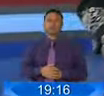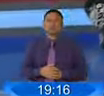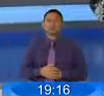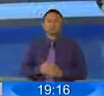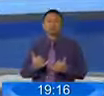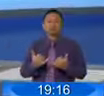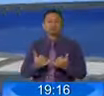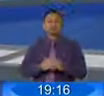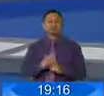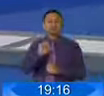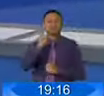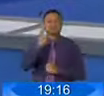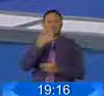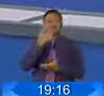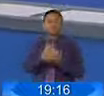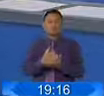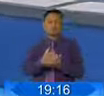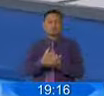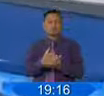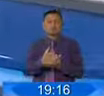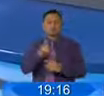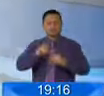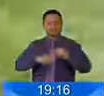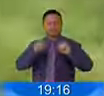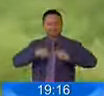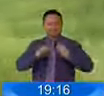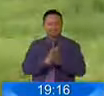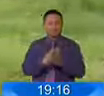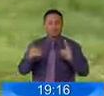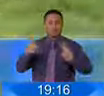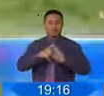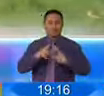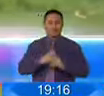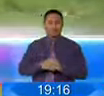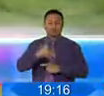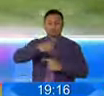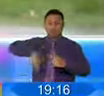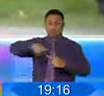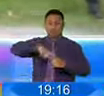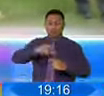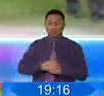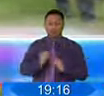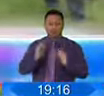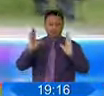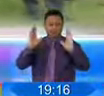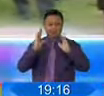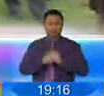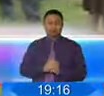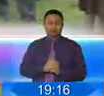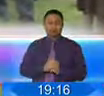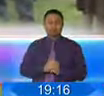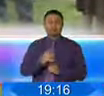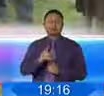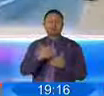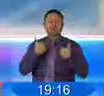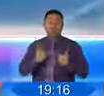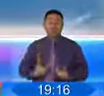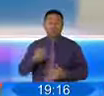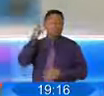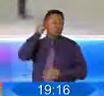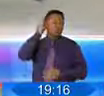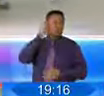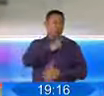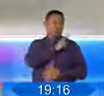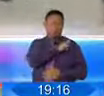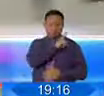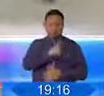Y a esta hora es momento de nuestra primera pausa, amigos televidentes, aquí en El Comercio TV. Y al volver, mucha atención, cuerpo de universitaria fue encontrado al